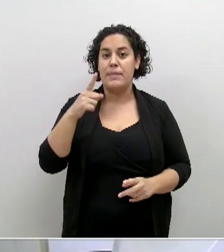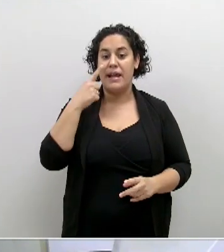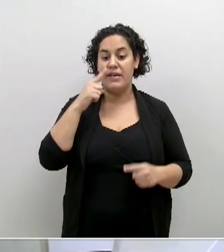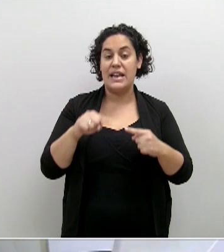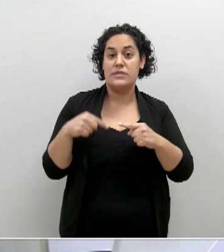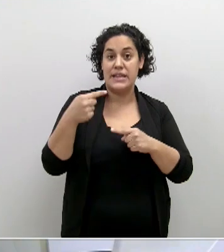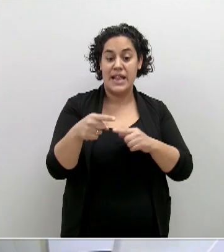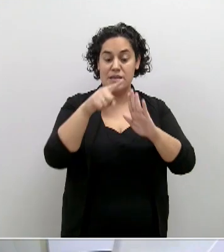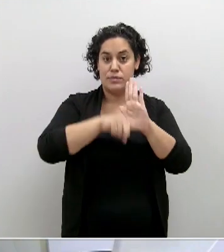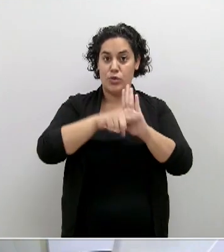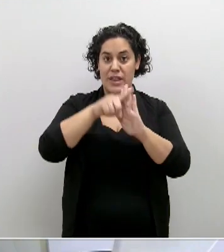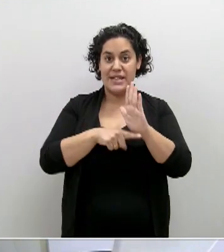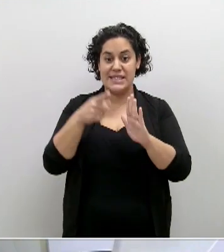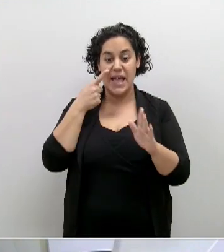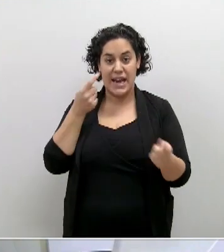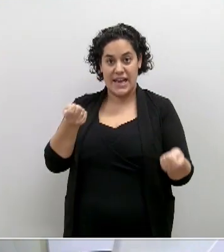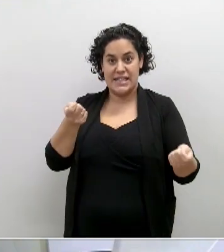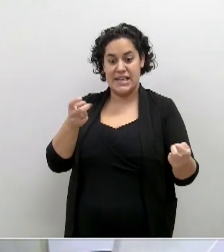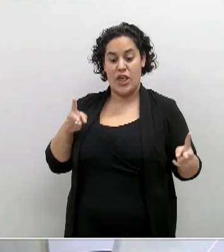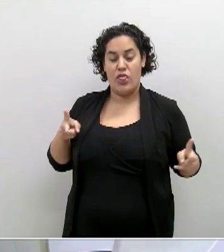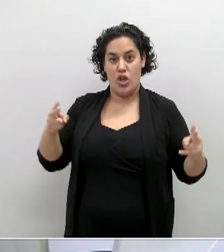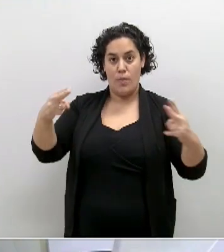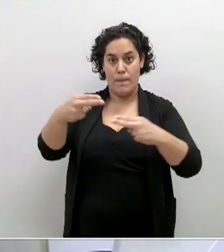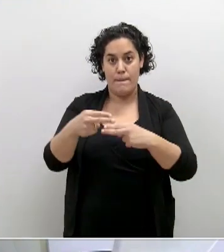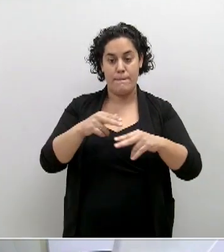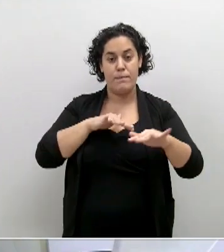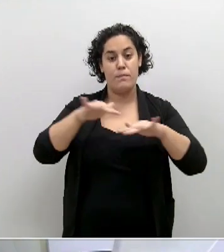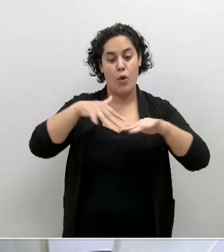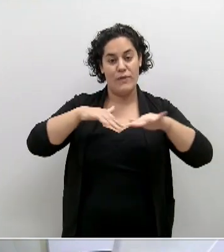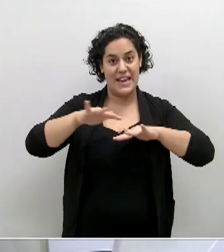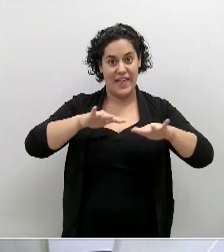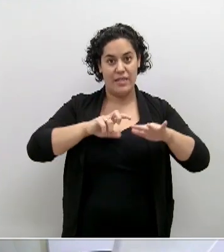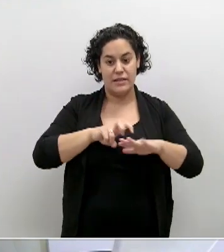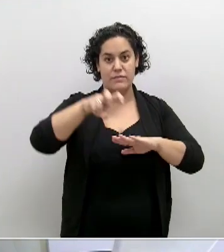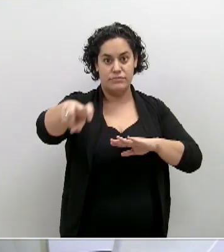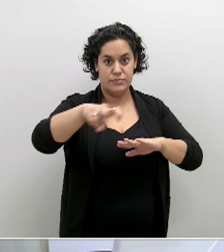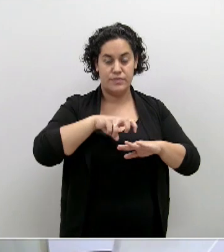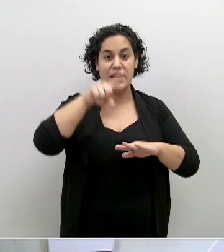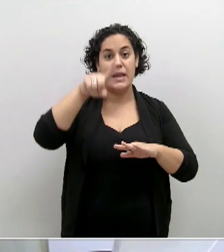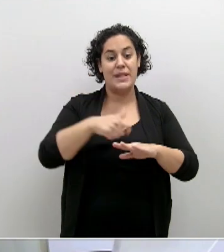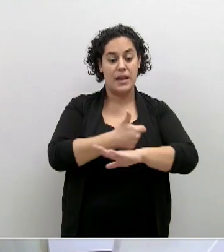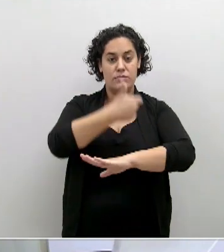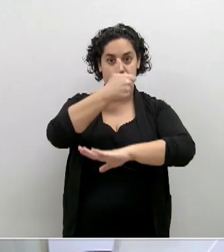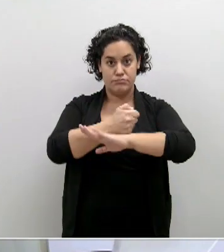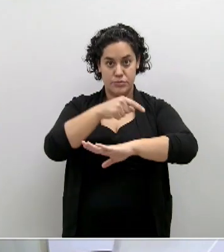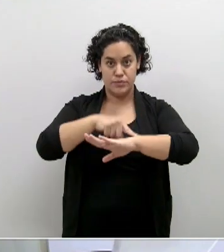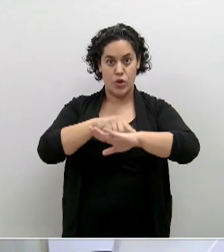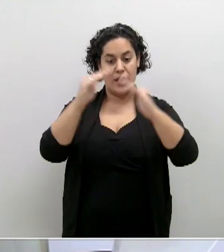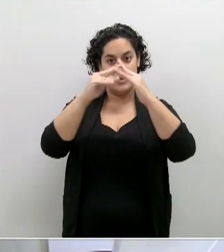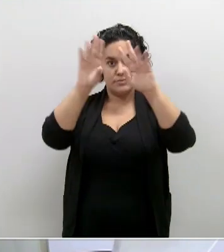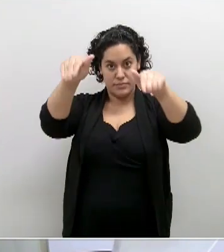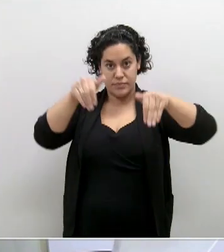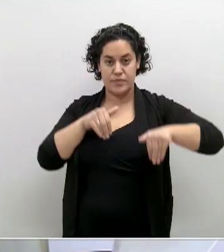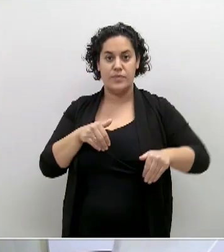medidas de restricción de la movilidad en todo el territorio regional y el toque de queda implantado en nuestra comunidad. Vistas las